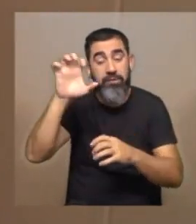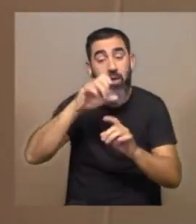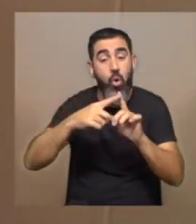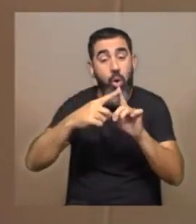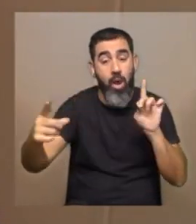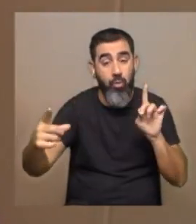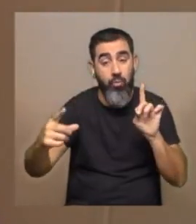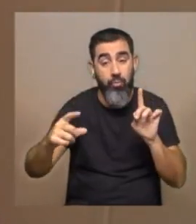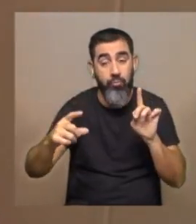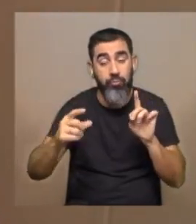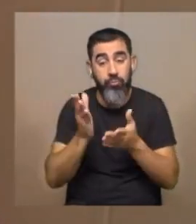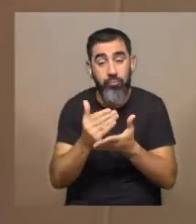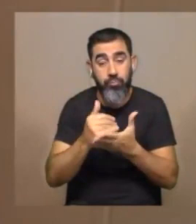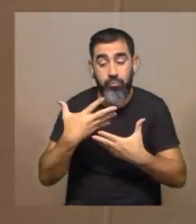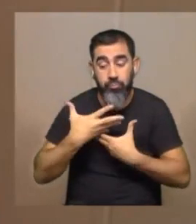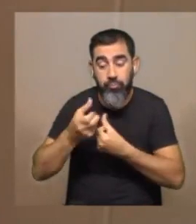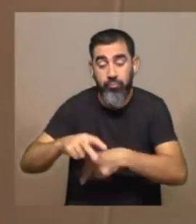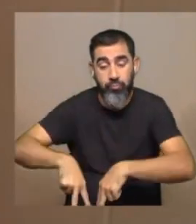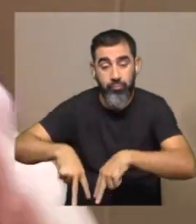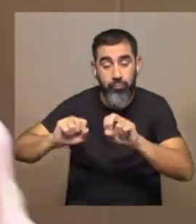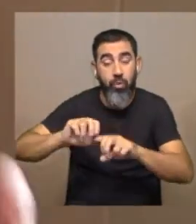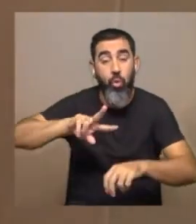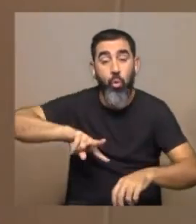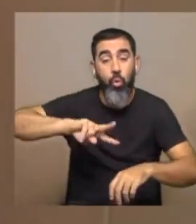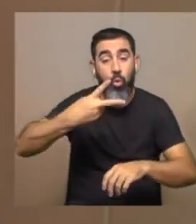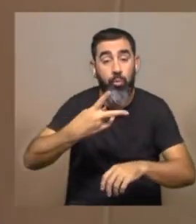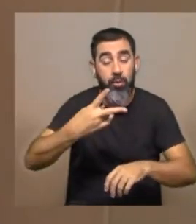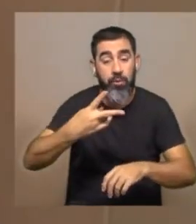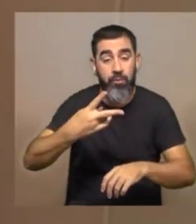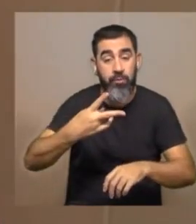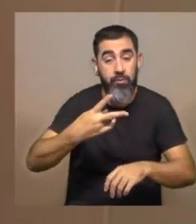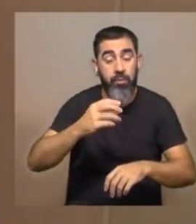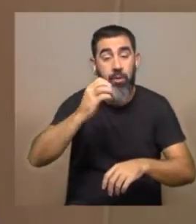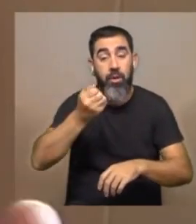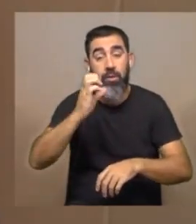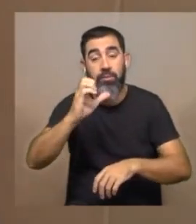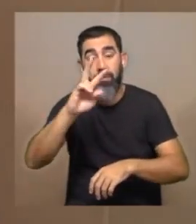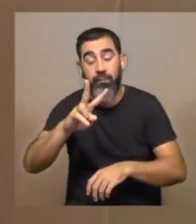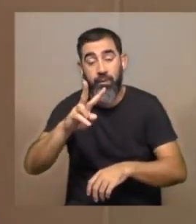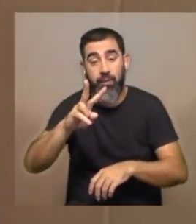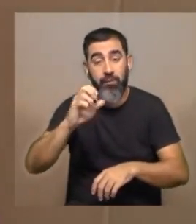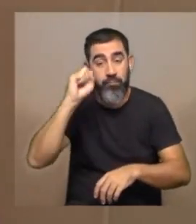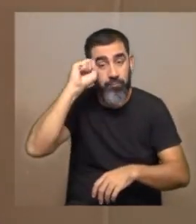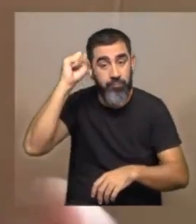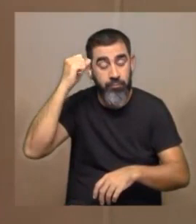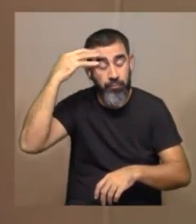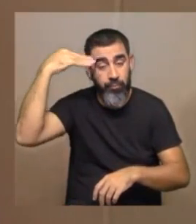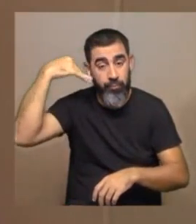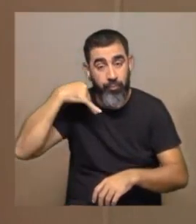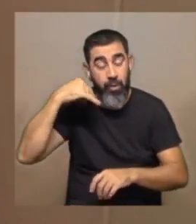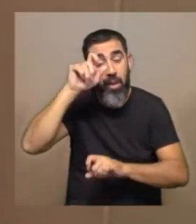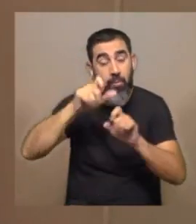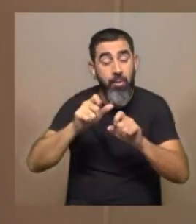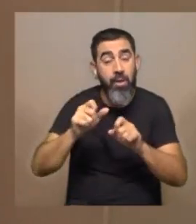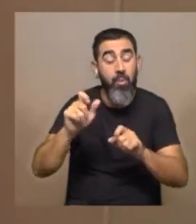habíamos visto, les ayudamos a analizar los datos y vimos que había el doble de ACV, como tú dijiste, de ataque cerebral, entre quienes se